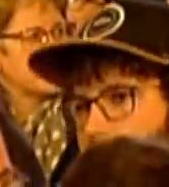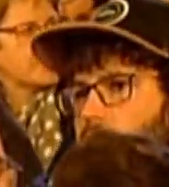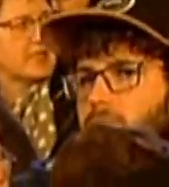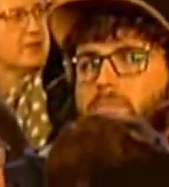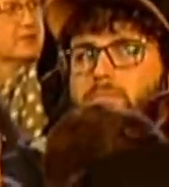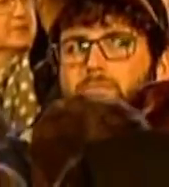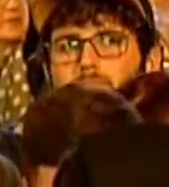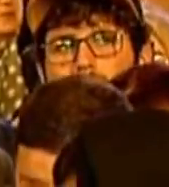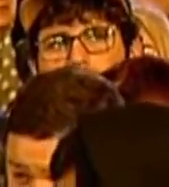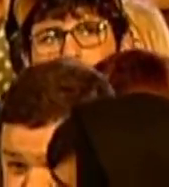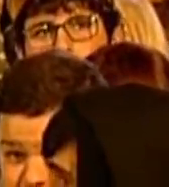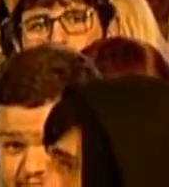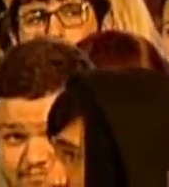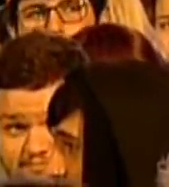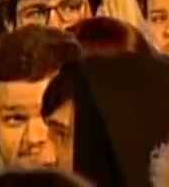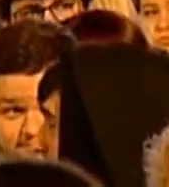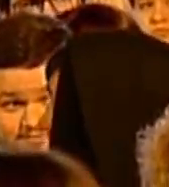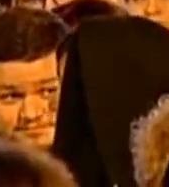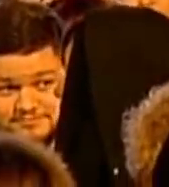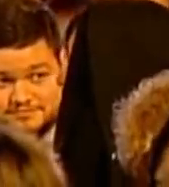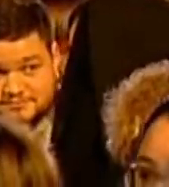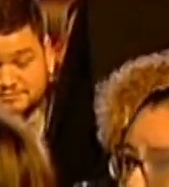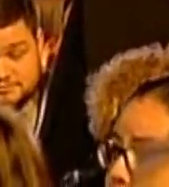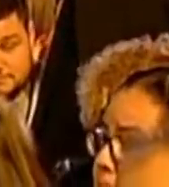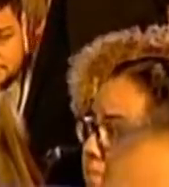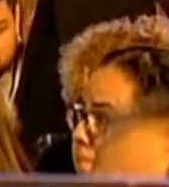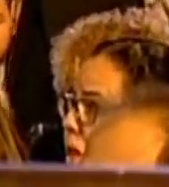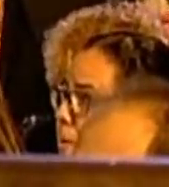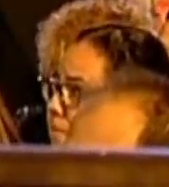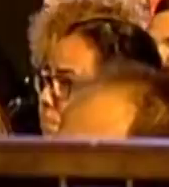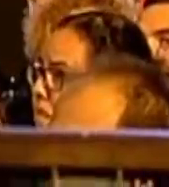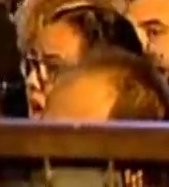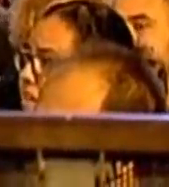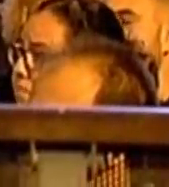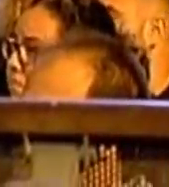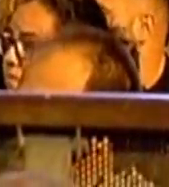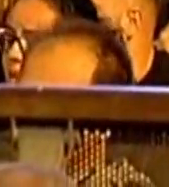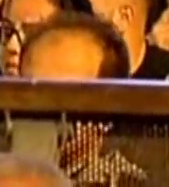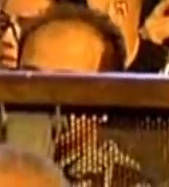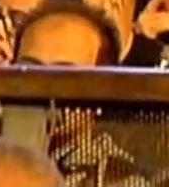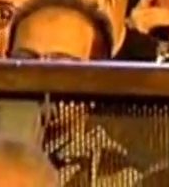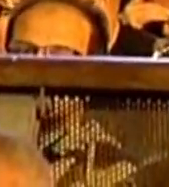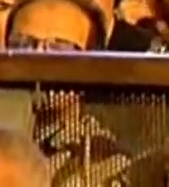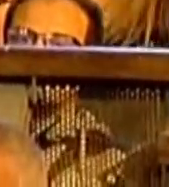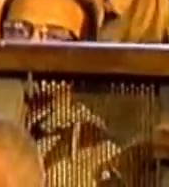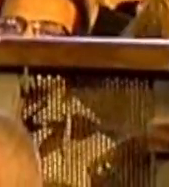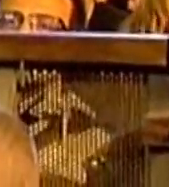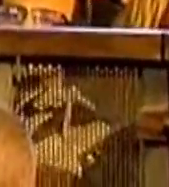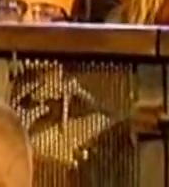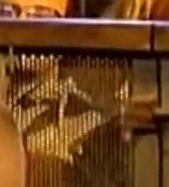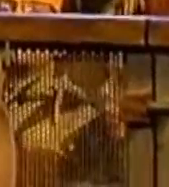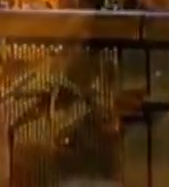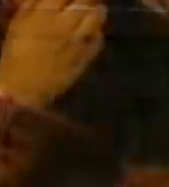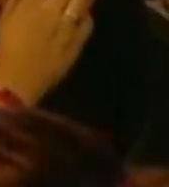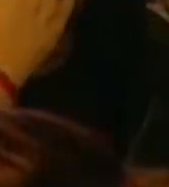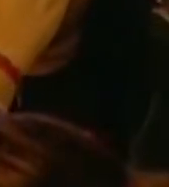quieren publicar, que quieren compartir con nosotros? Pues es muy sencillo, tienen que incluirnos en el hashtag al final murga LPGC y